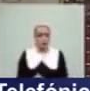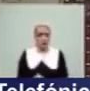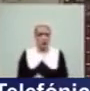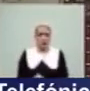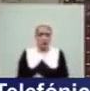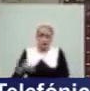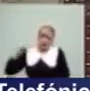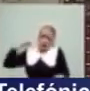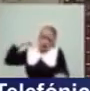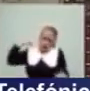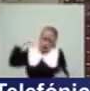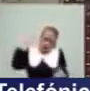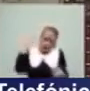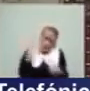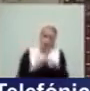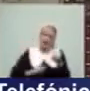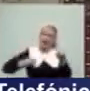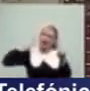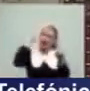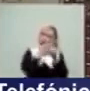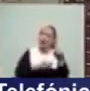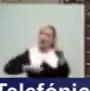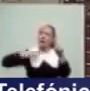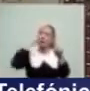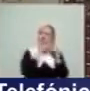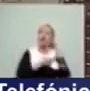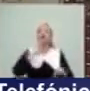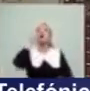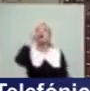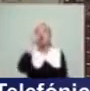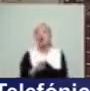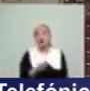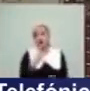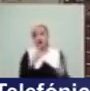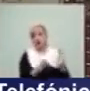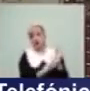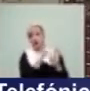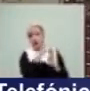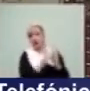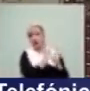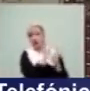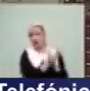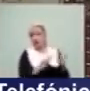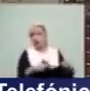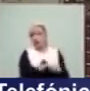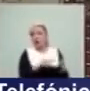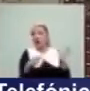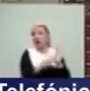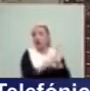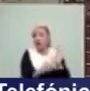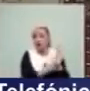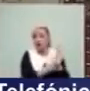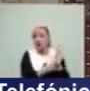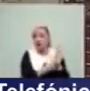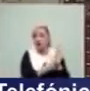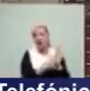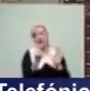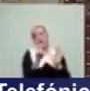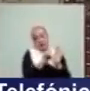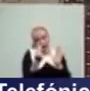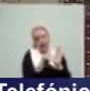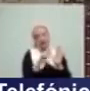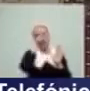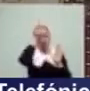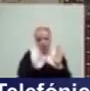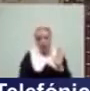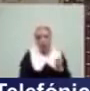después elaboran un proyecto y hasta que tienen el proyecto lo bajan a la Secretaría General y entonces a partir de ahí